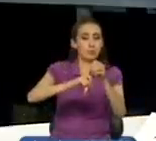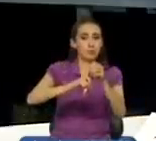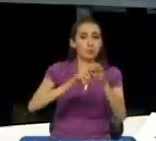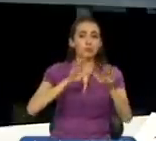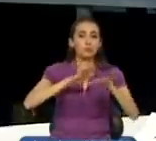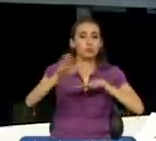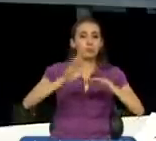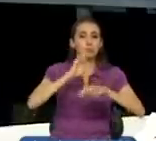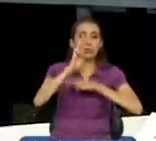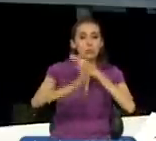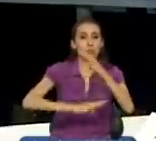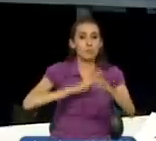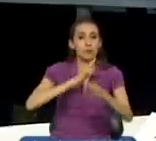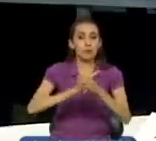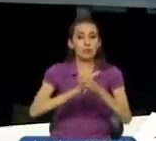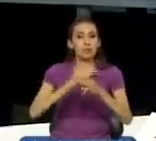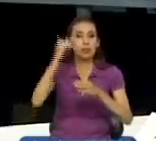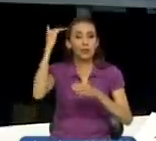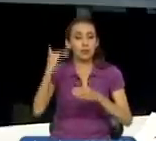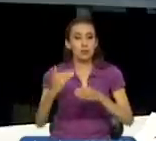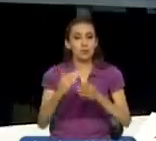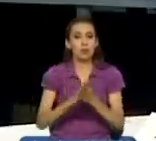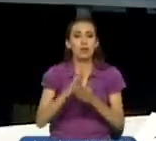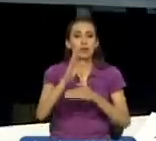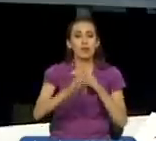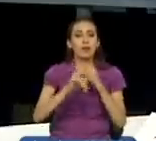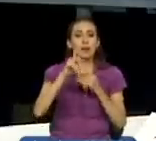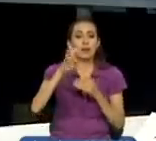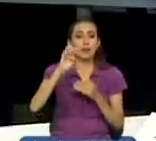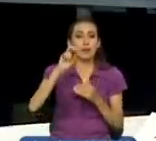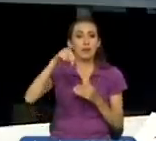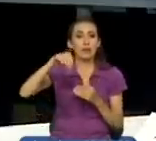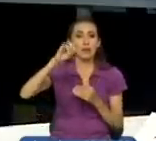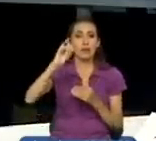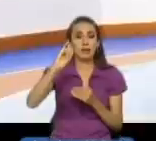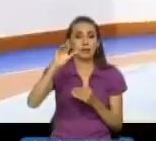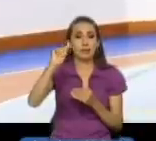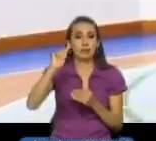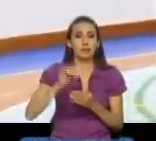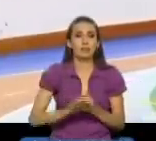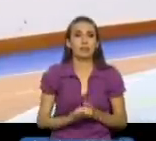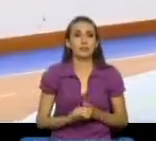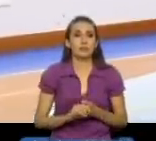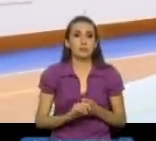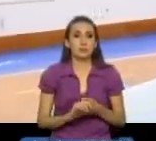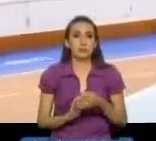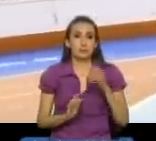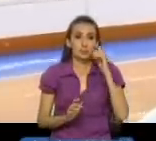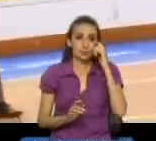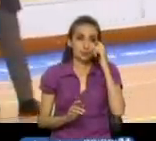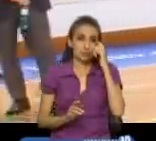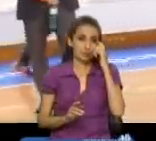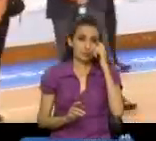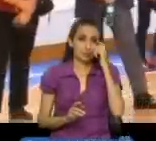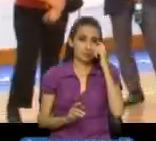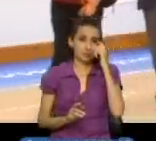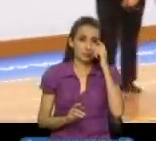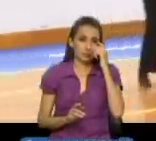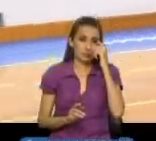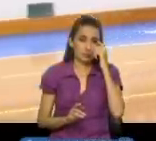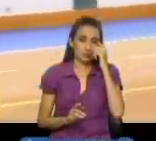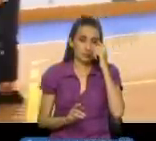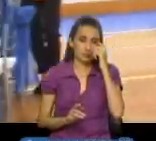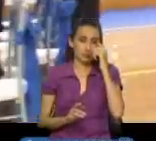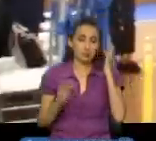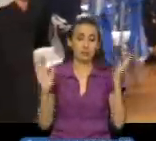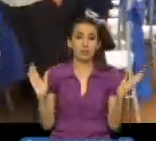campeonato mundial de menores que se realizó en Kenia En días pasados en un ambiente de alegría y de fiesta el Ministerio